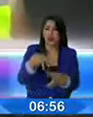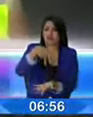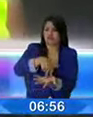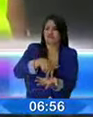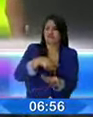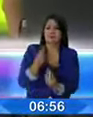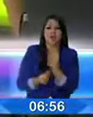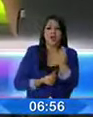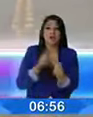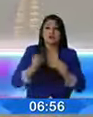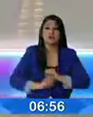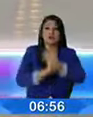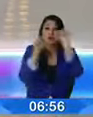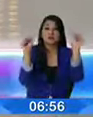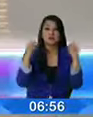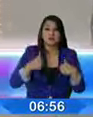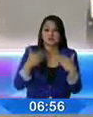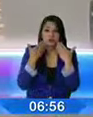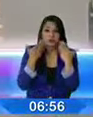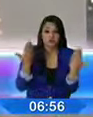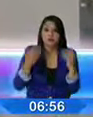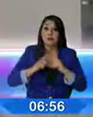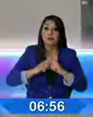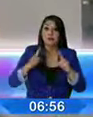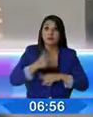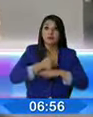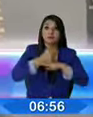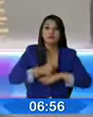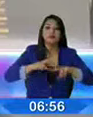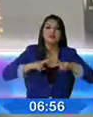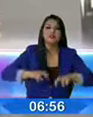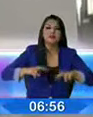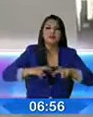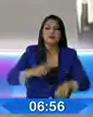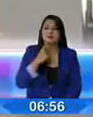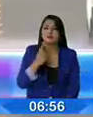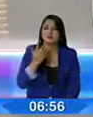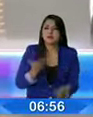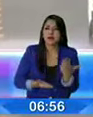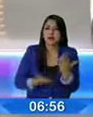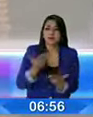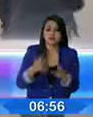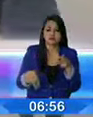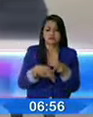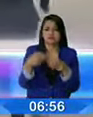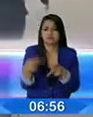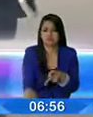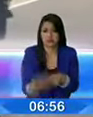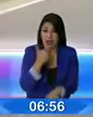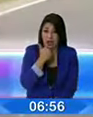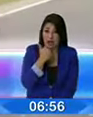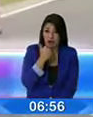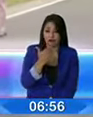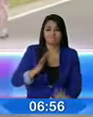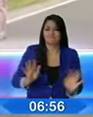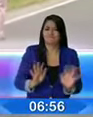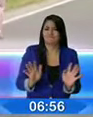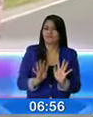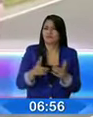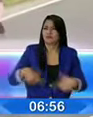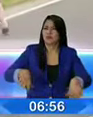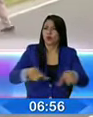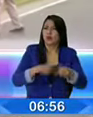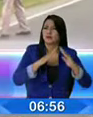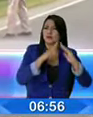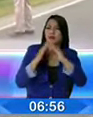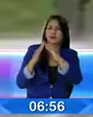hora de la madrugada. Los investigadores sospechan que no se trataría de un accidente, puesto que en la zona no existen